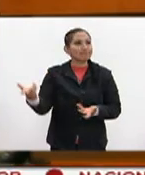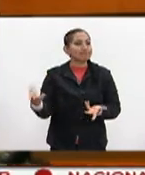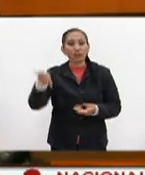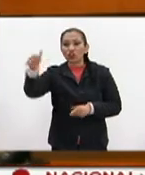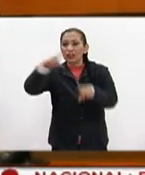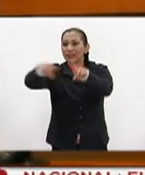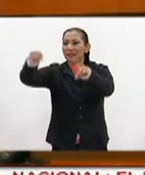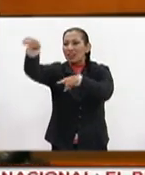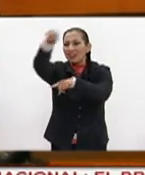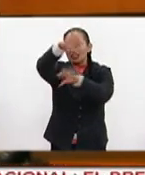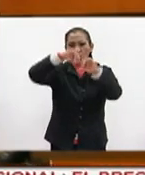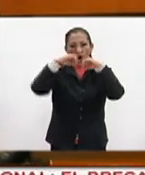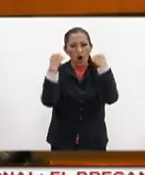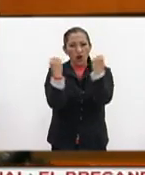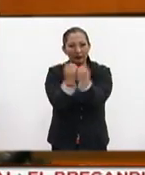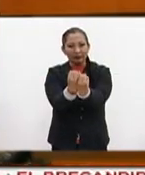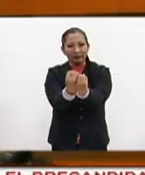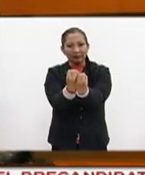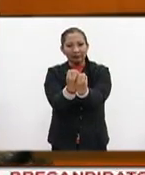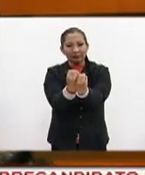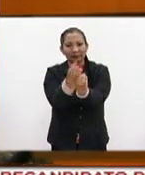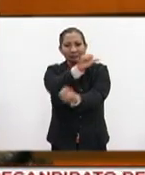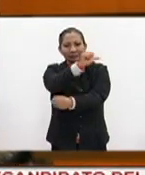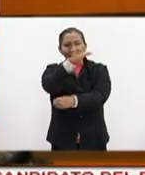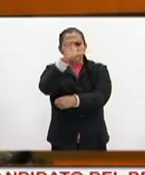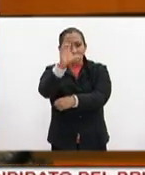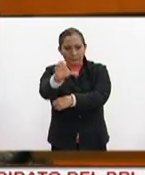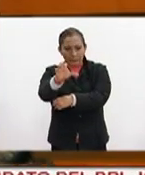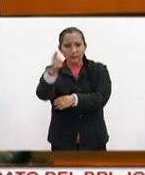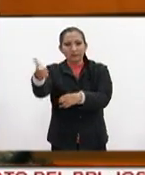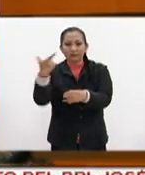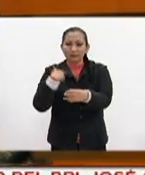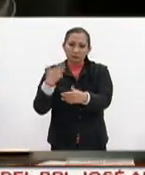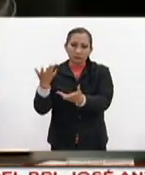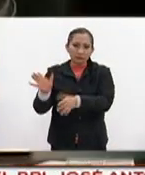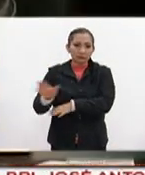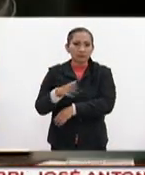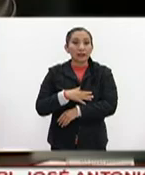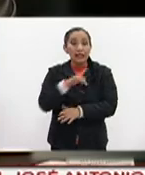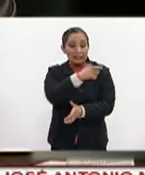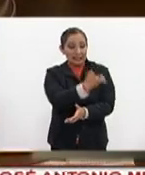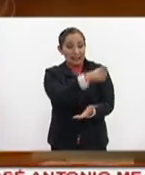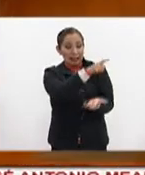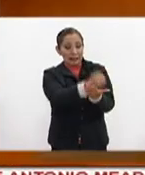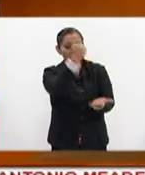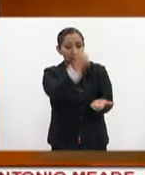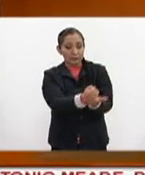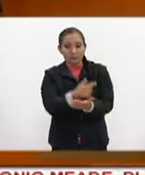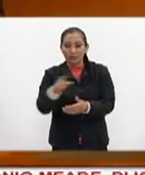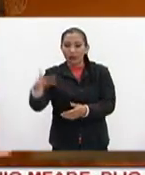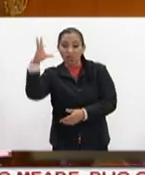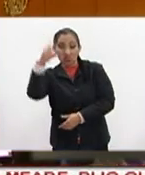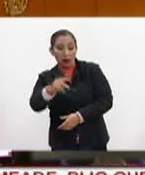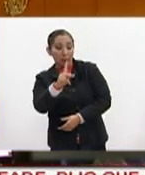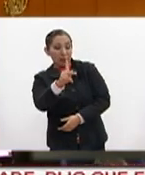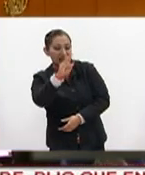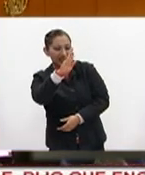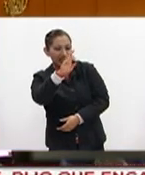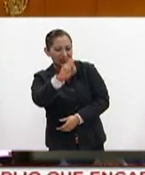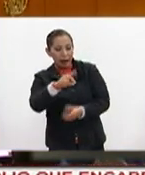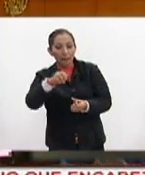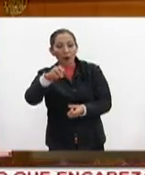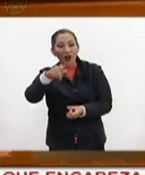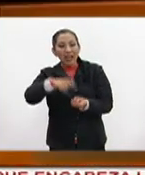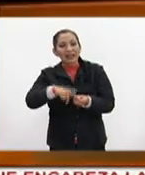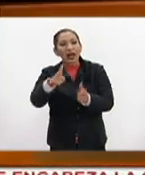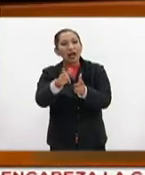a diversas organizaciones de la sociedad civil organizada. La ley fue aprobada con la oposición del PRD, Morena